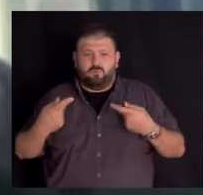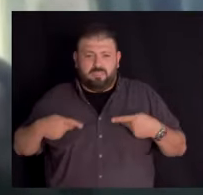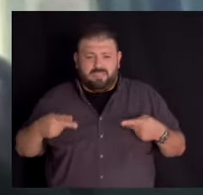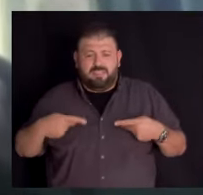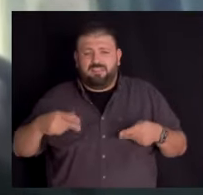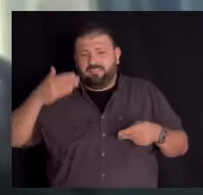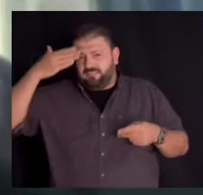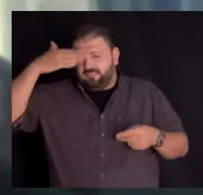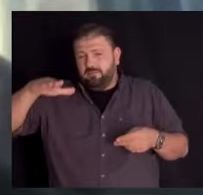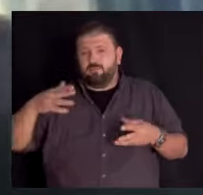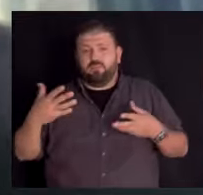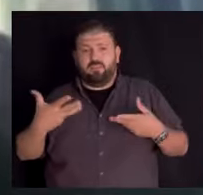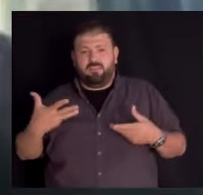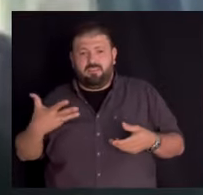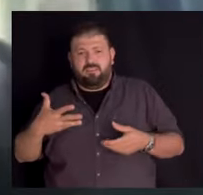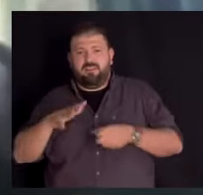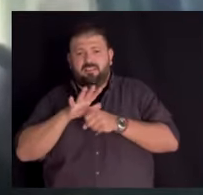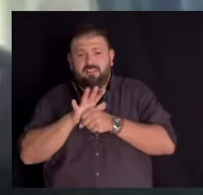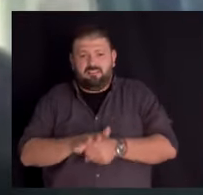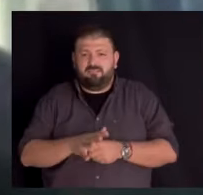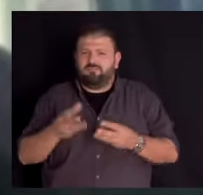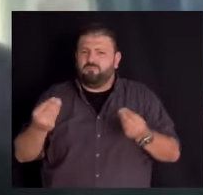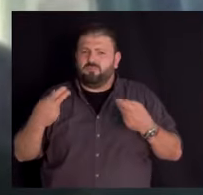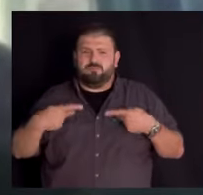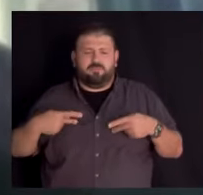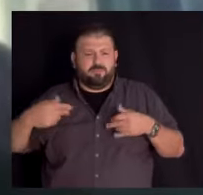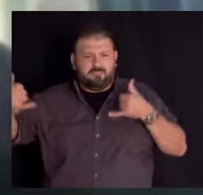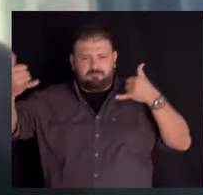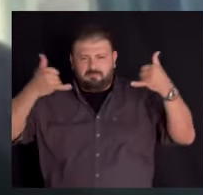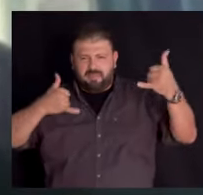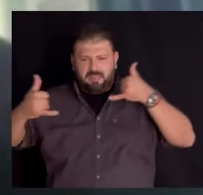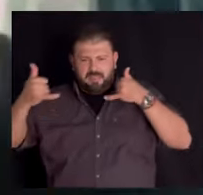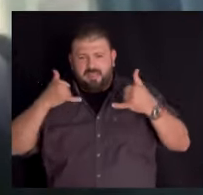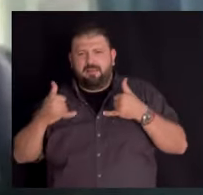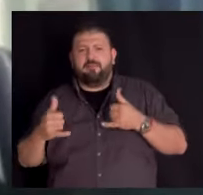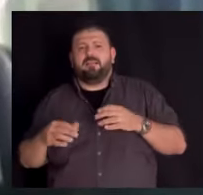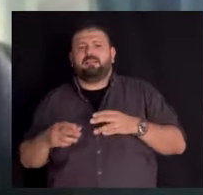estrés, a mí me habla muy seguido, ahora pues